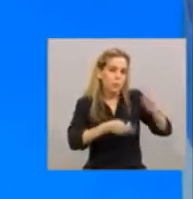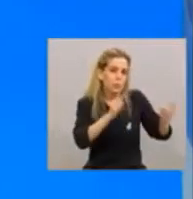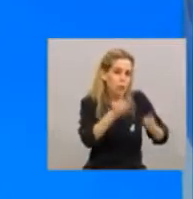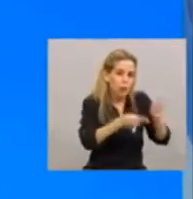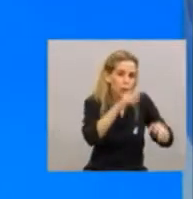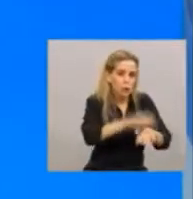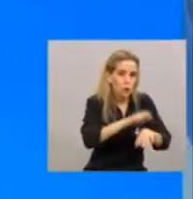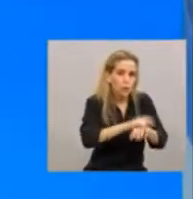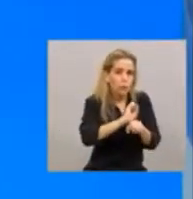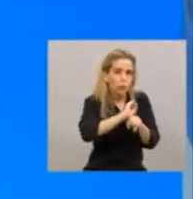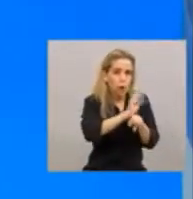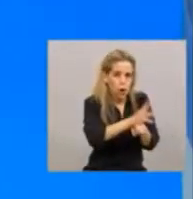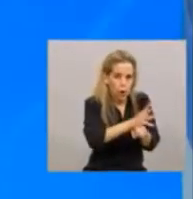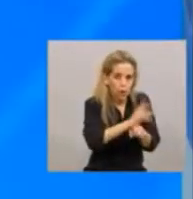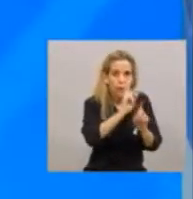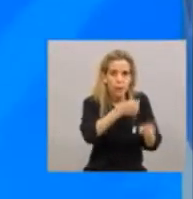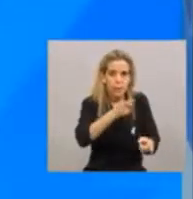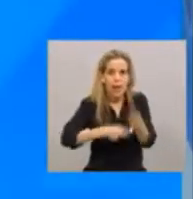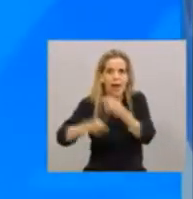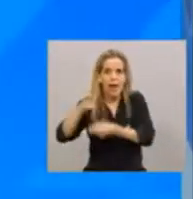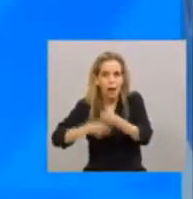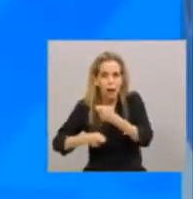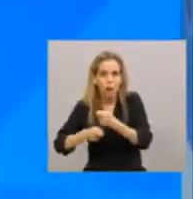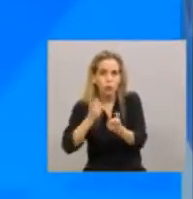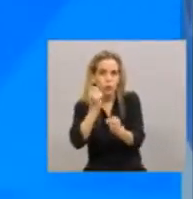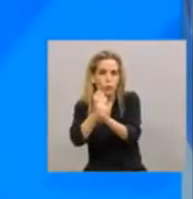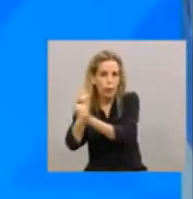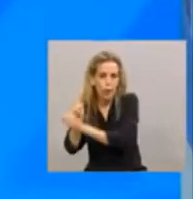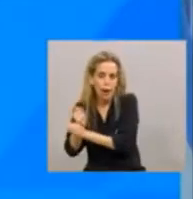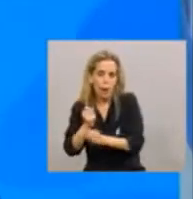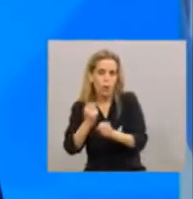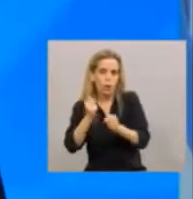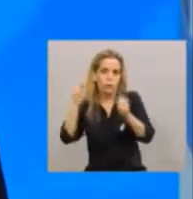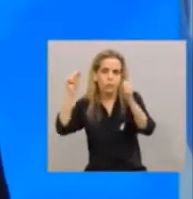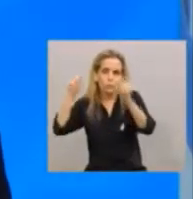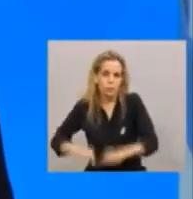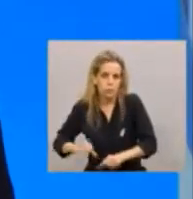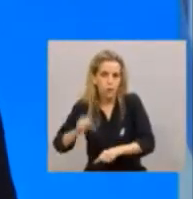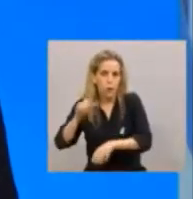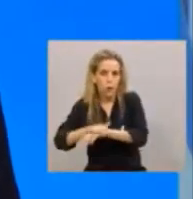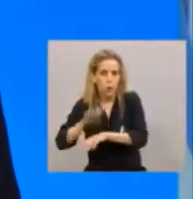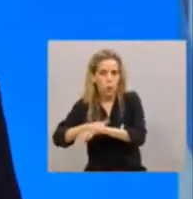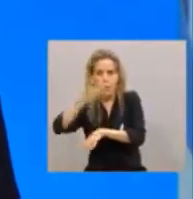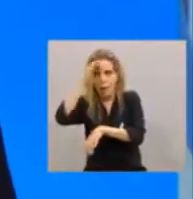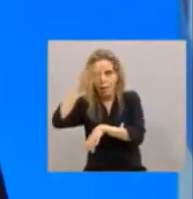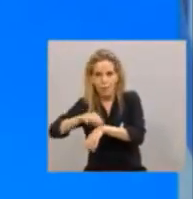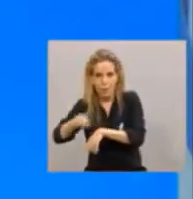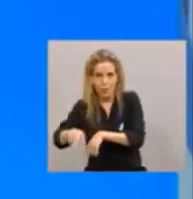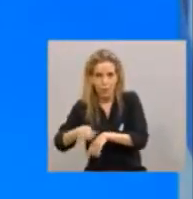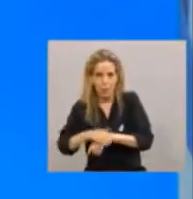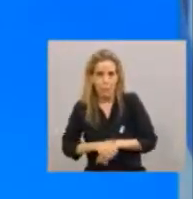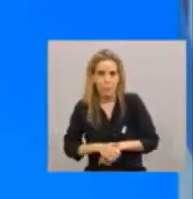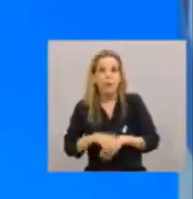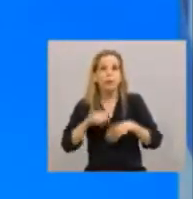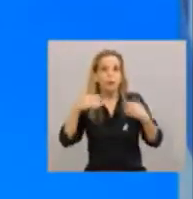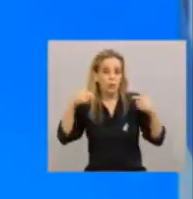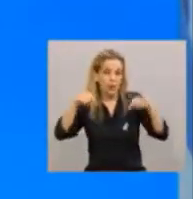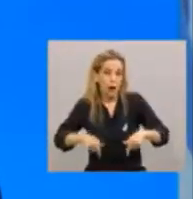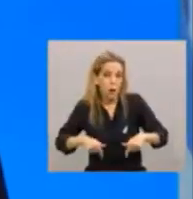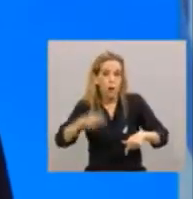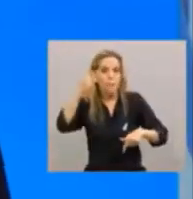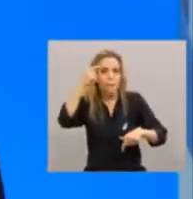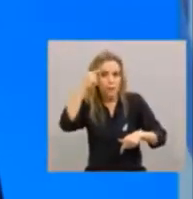y muchos puestos de trabajo de la faz de la tierra y en la reconstrucción tenemos que